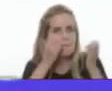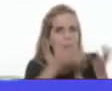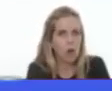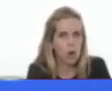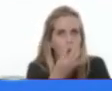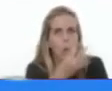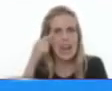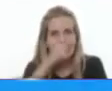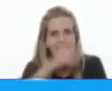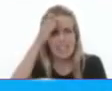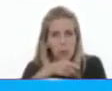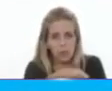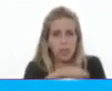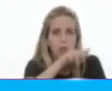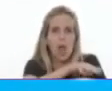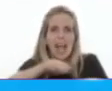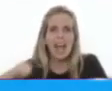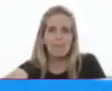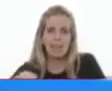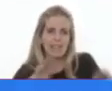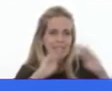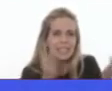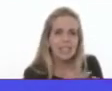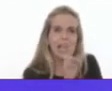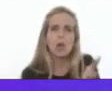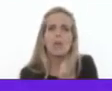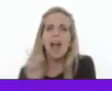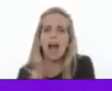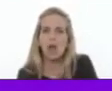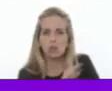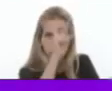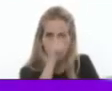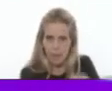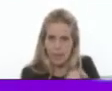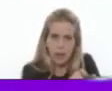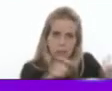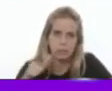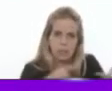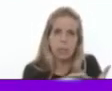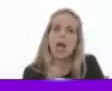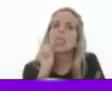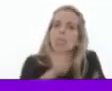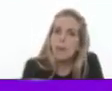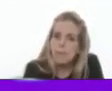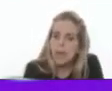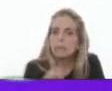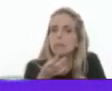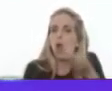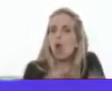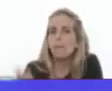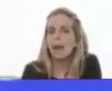47% de las camas de terapia intensiva. Incorporamos 3.300